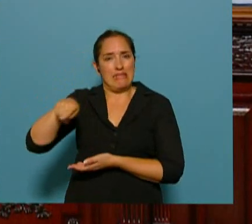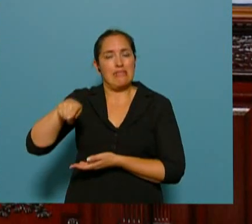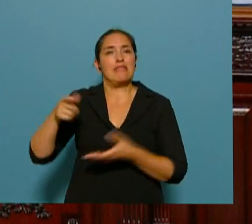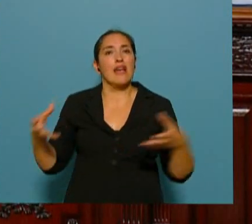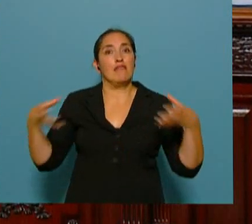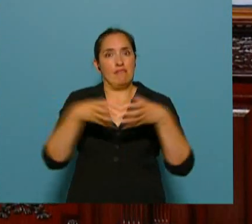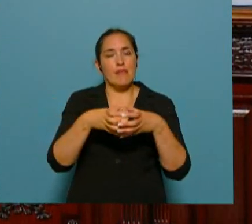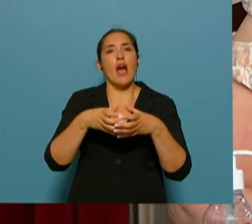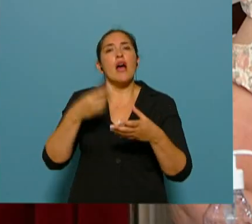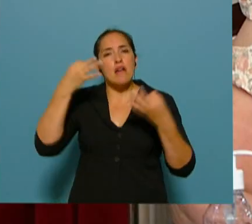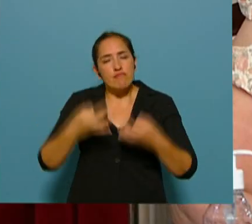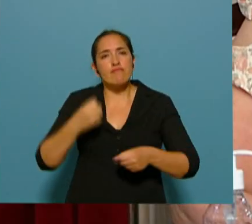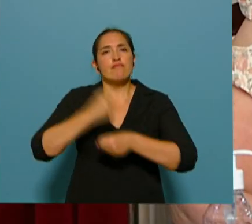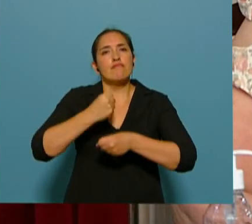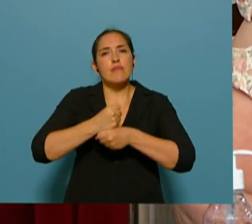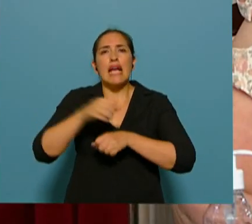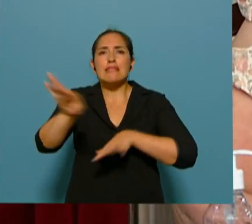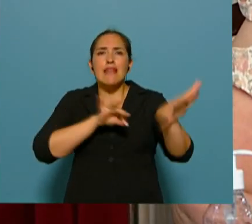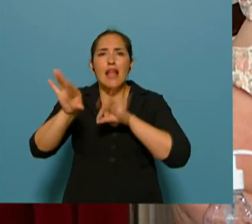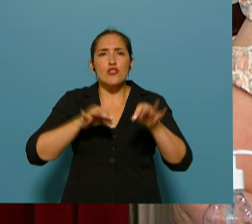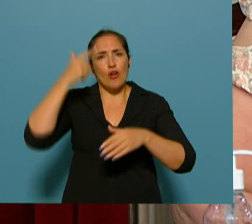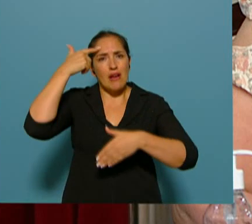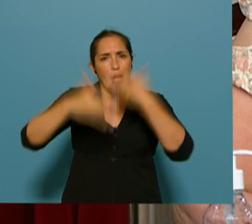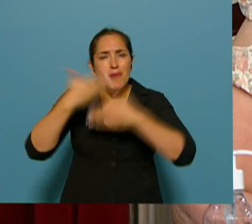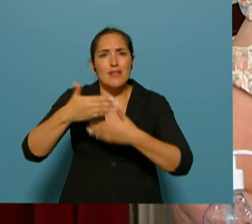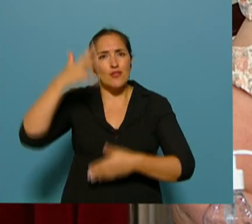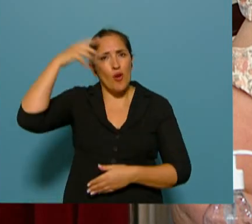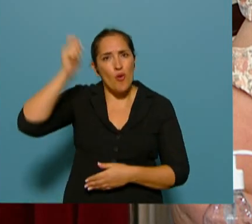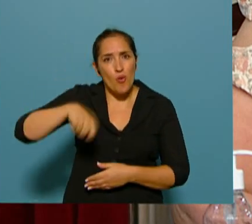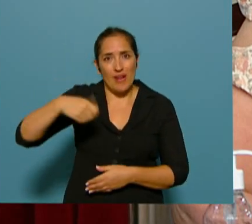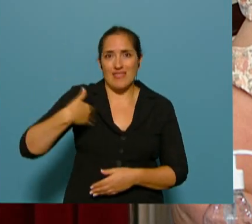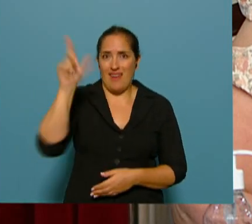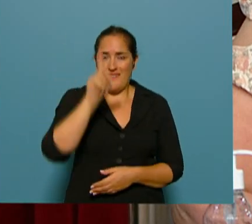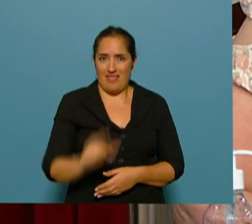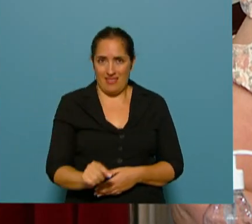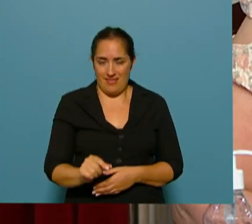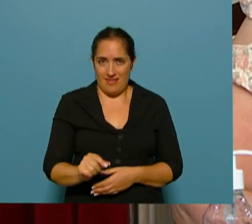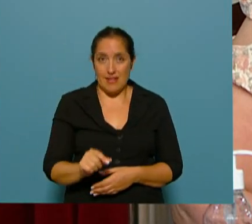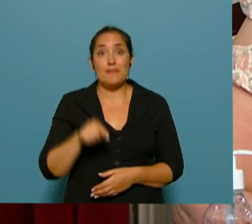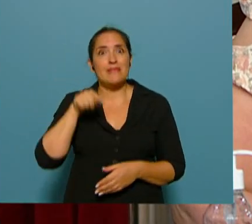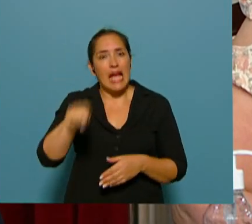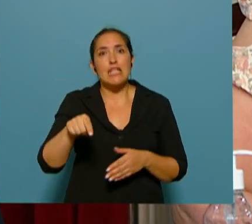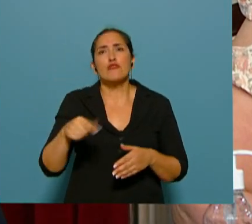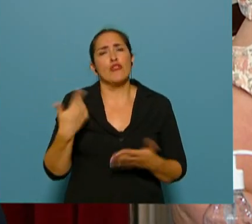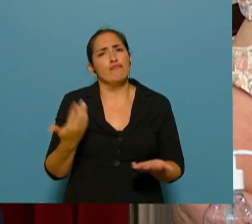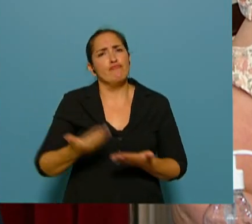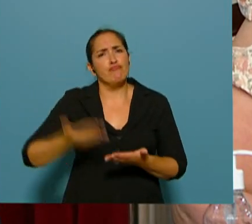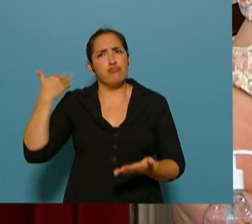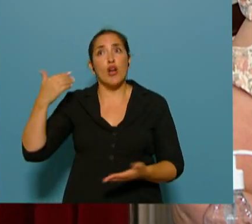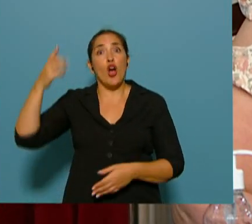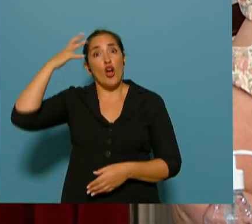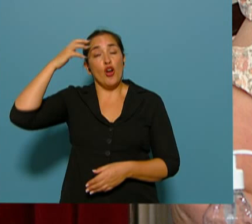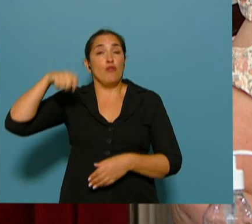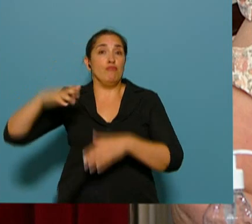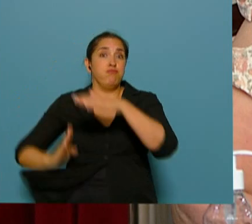debe optimizar todo el proceso de selección y capacitación de los jueces en la Argentina. Este es un reclamo que la Corte Suprema